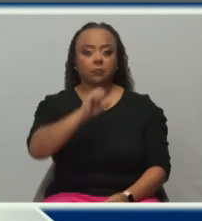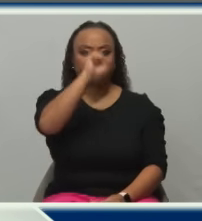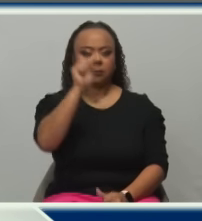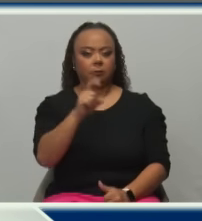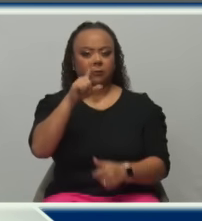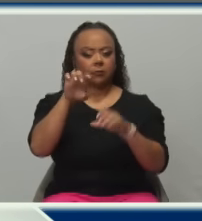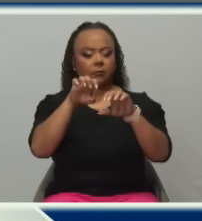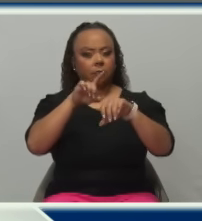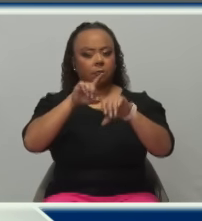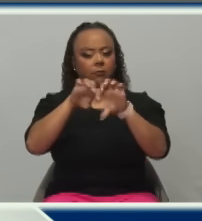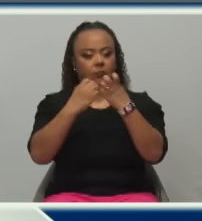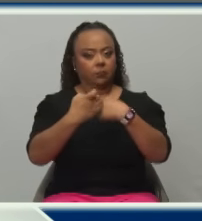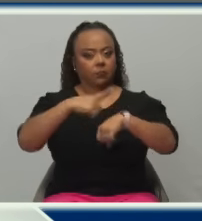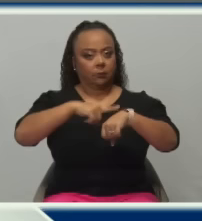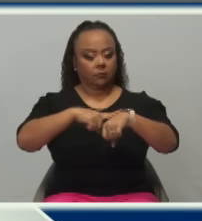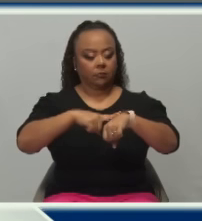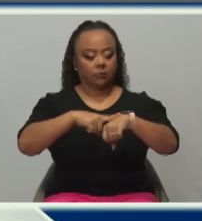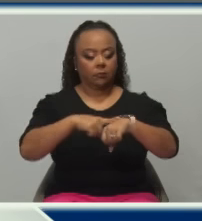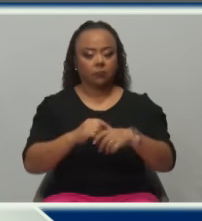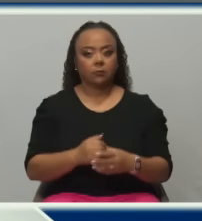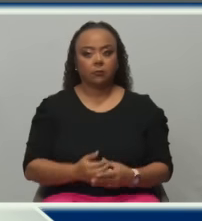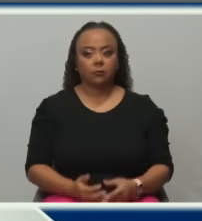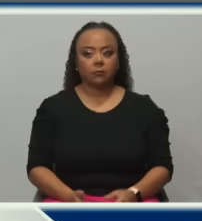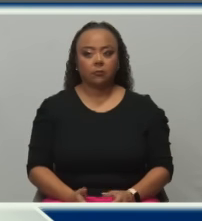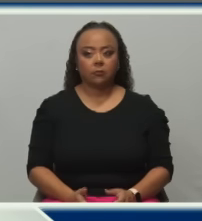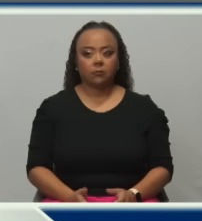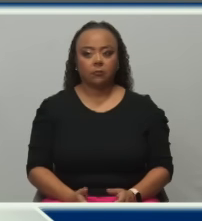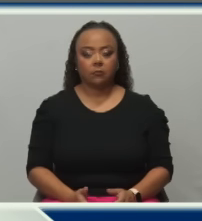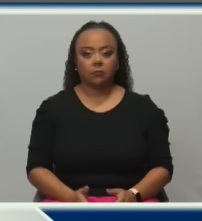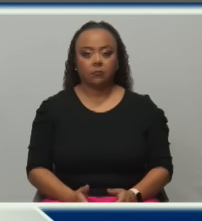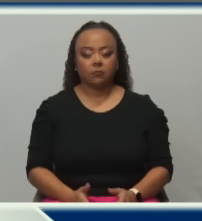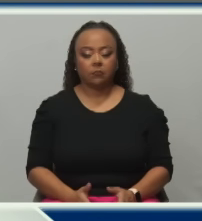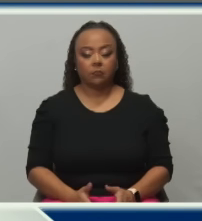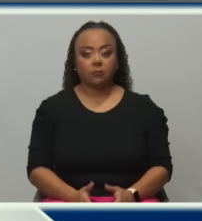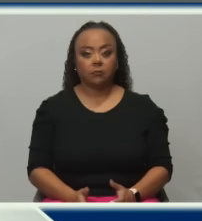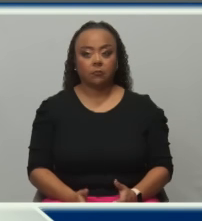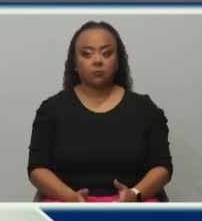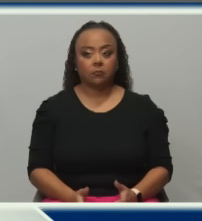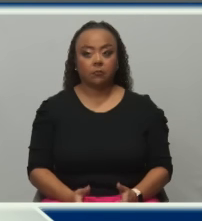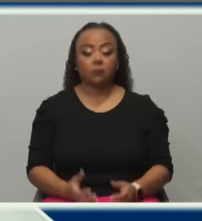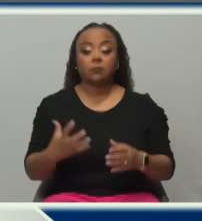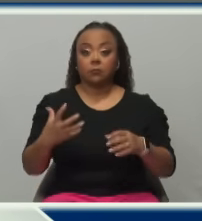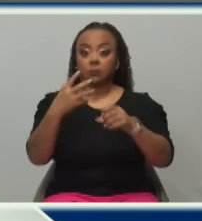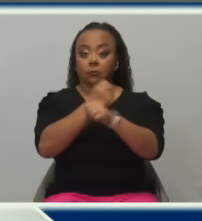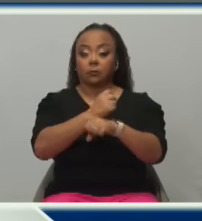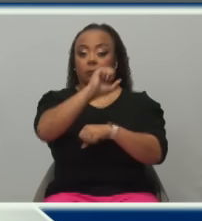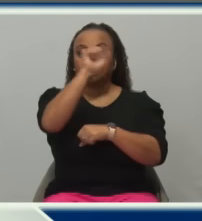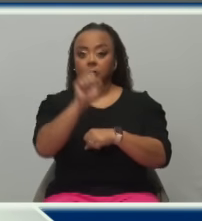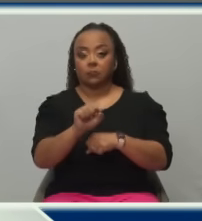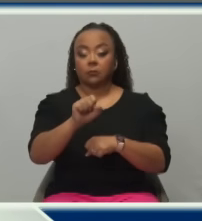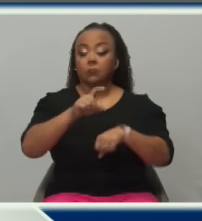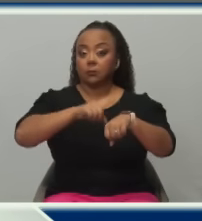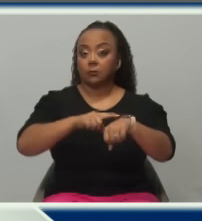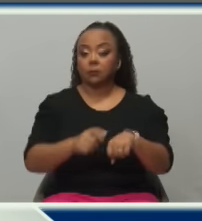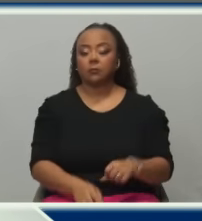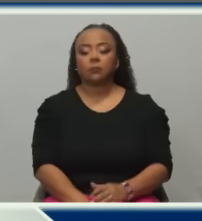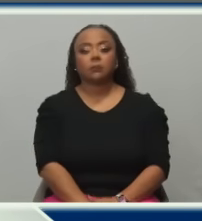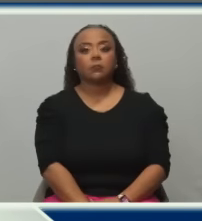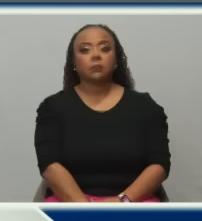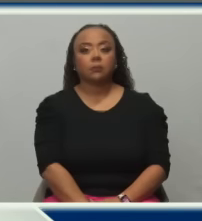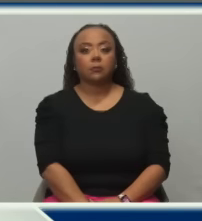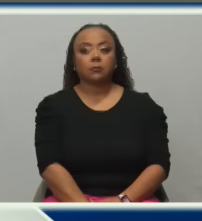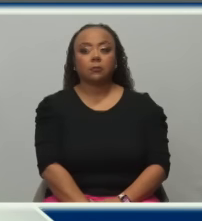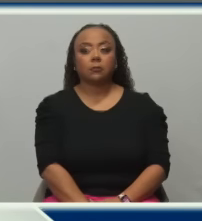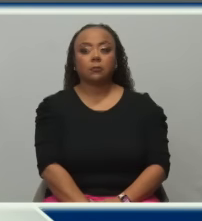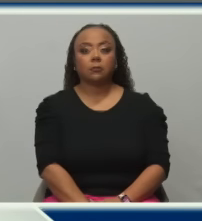equipo de época y llegamos a la conclusión de que los aisas de época han estado marcados No